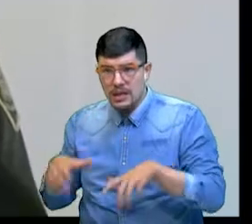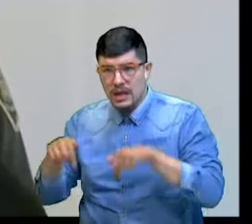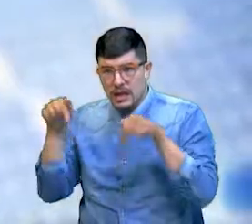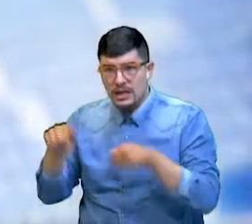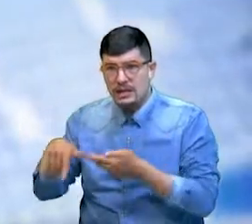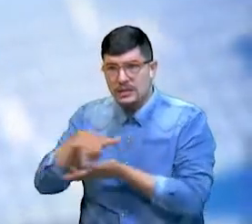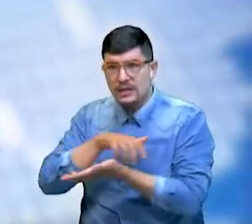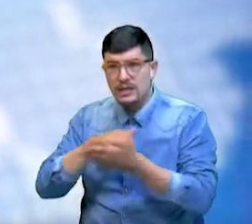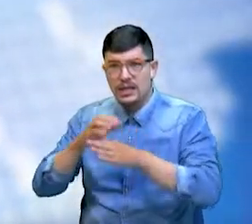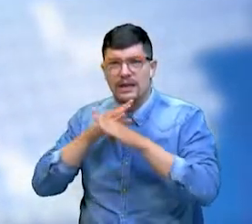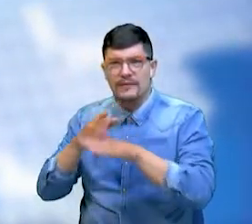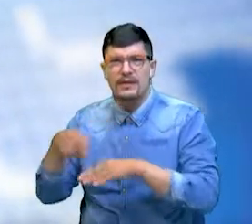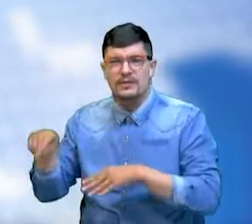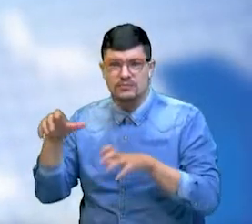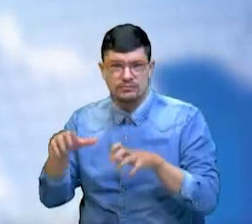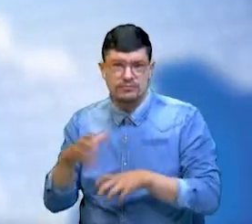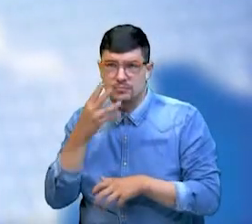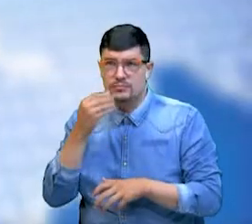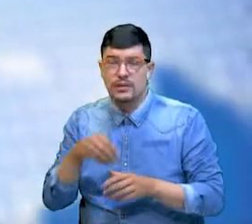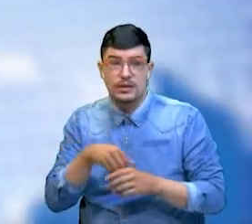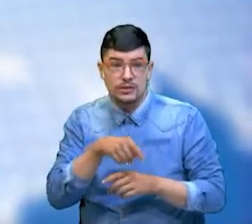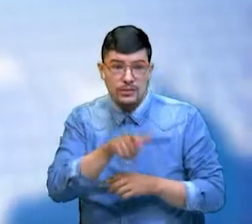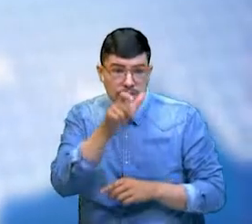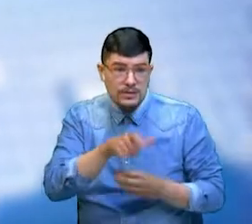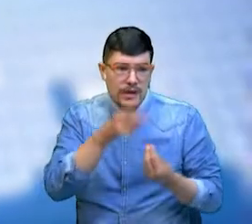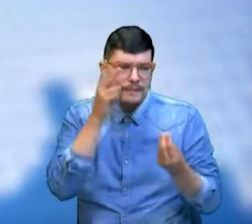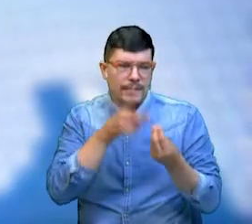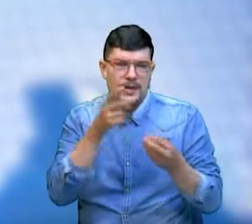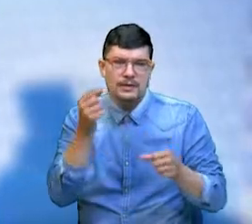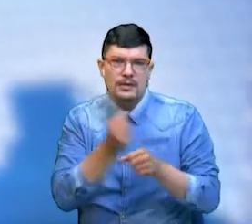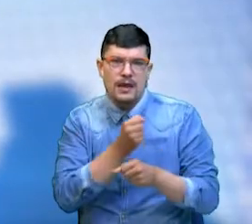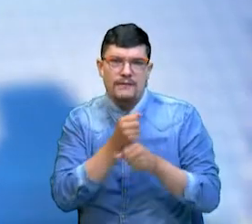impere la impunidad. La víctima se desempeñaba como técnico de celulares.